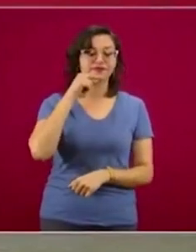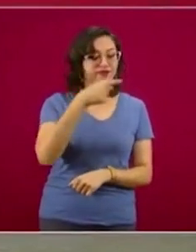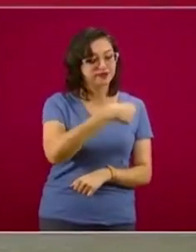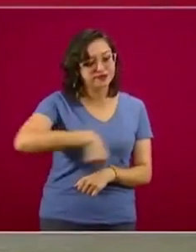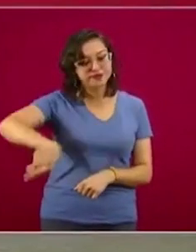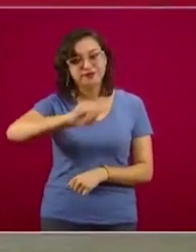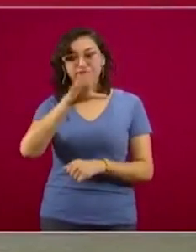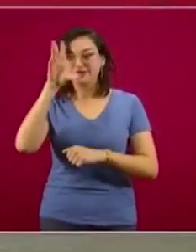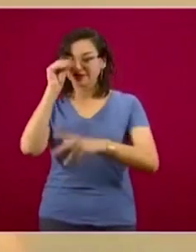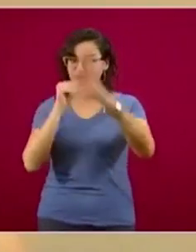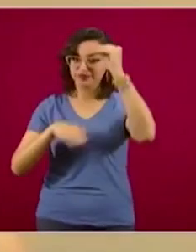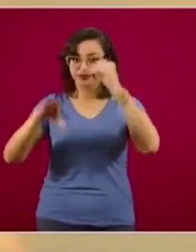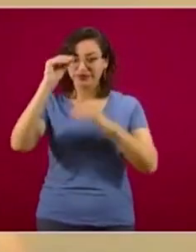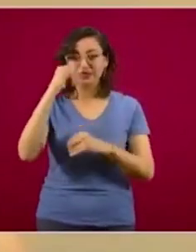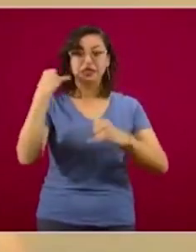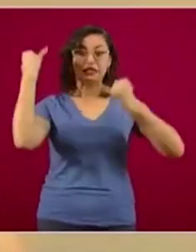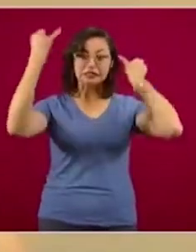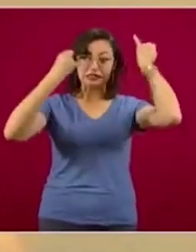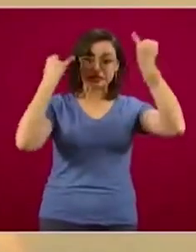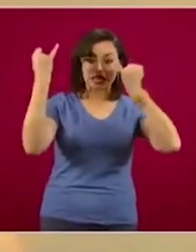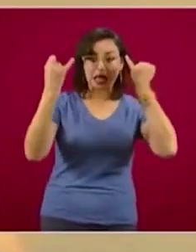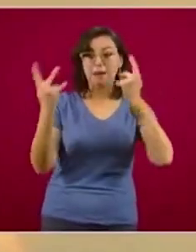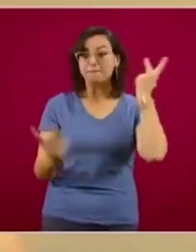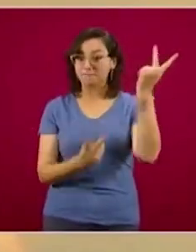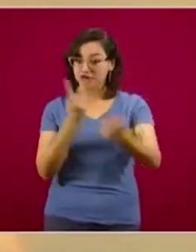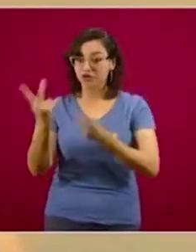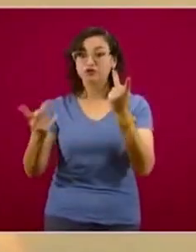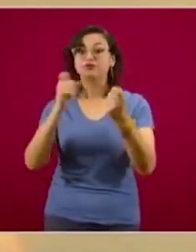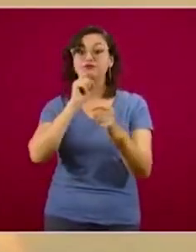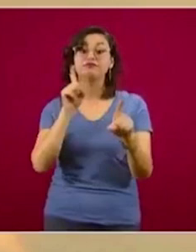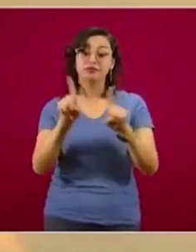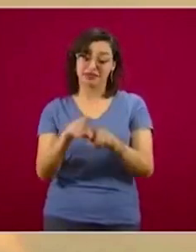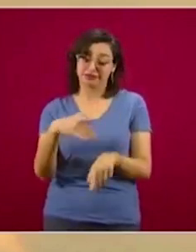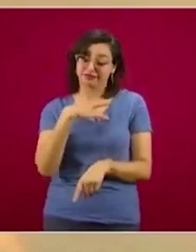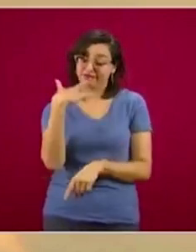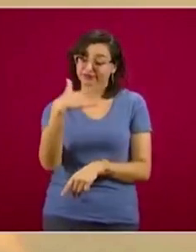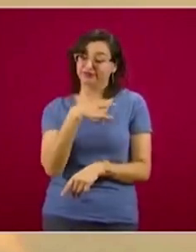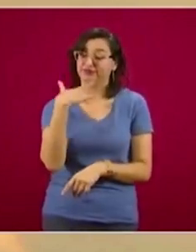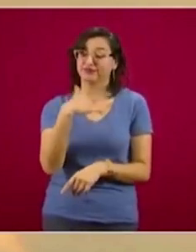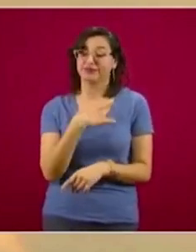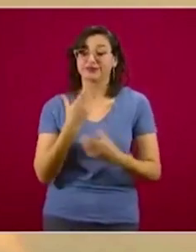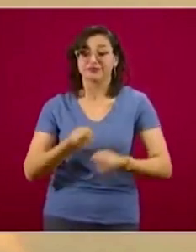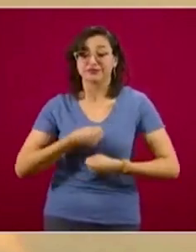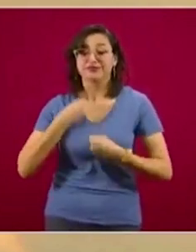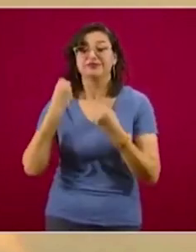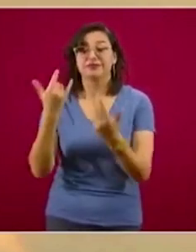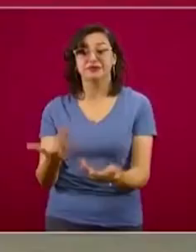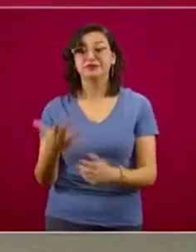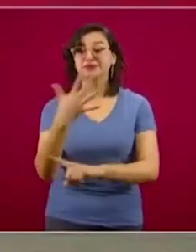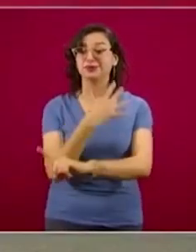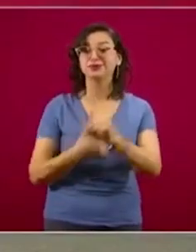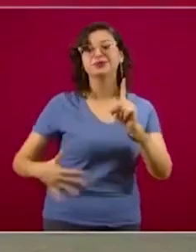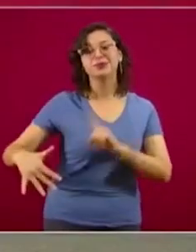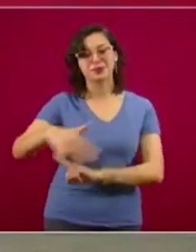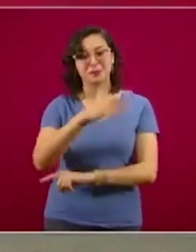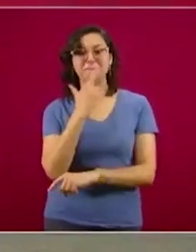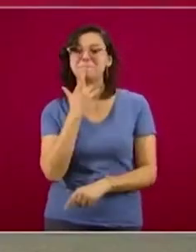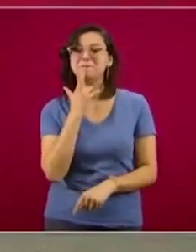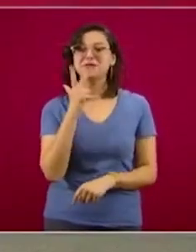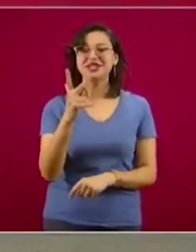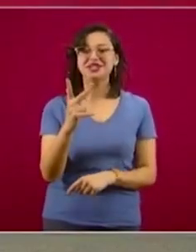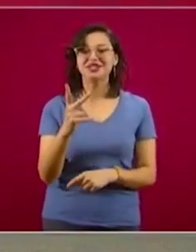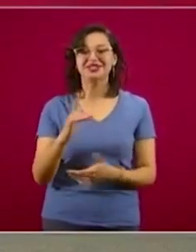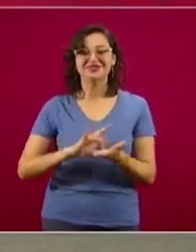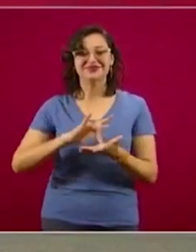aprendan a transmitir no sólo sus ideas y sus preguntas sino sus sentimientos nos van a ayudar a tener una sociedad mucho mejor